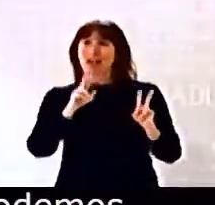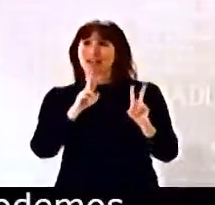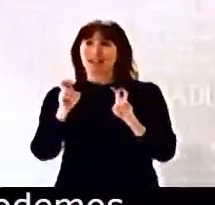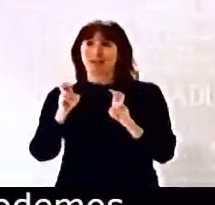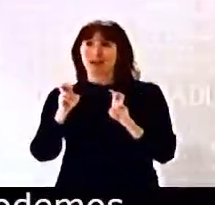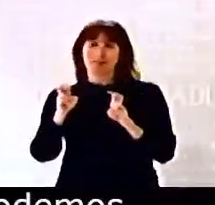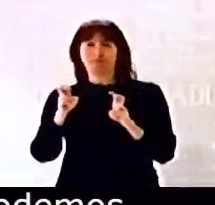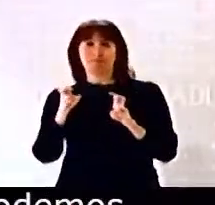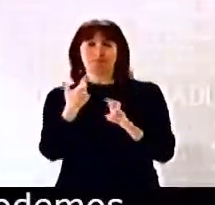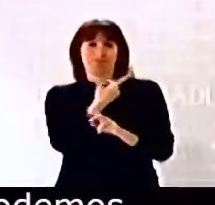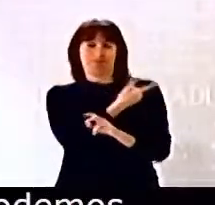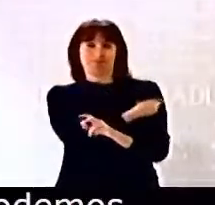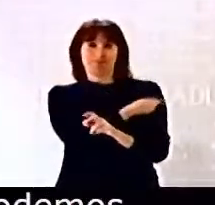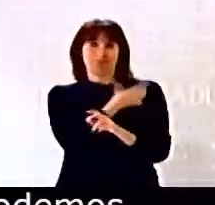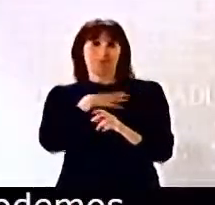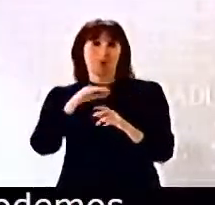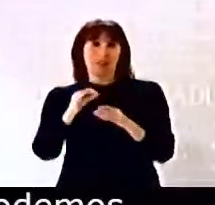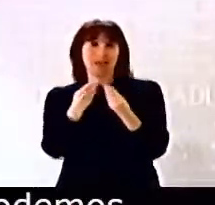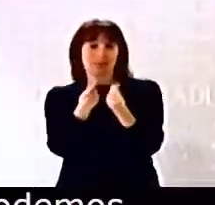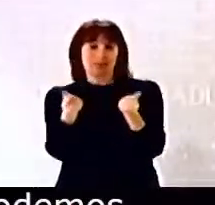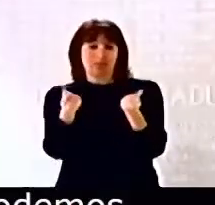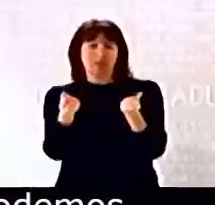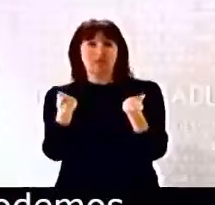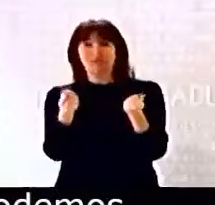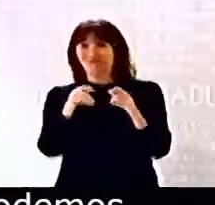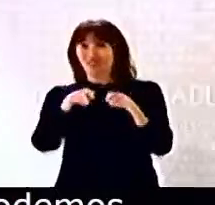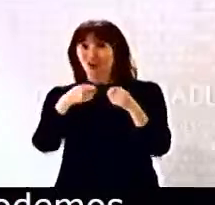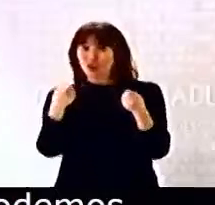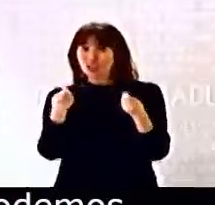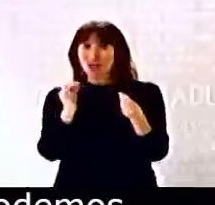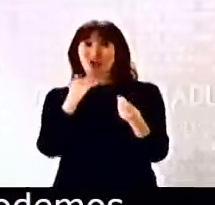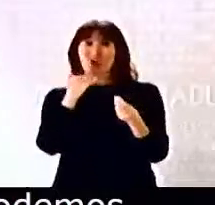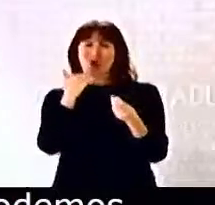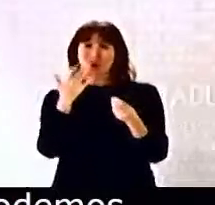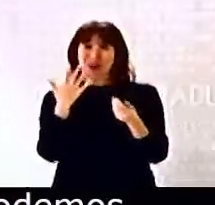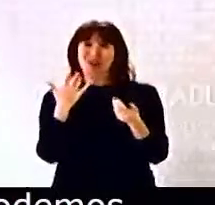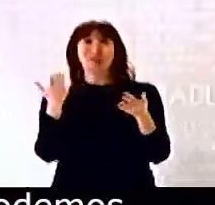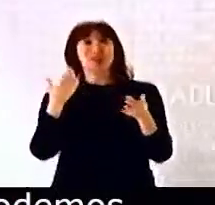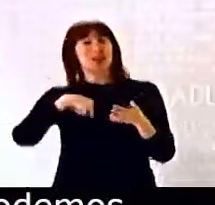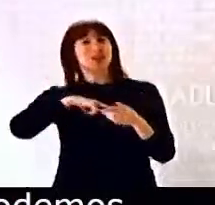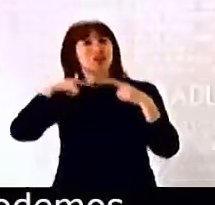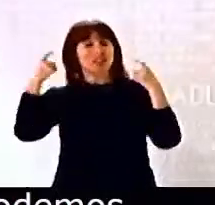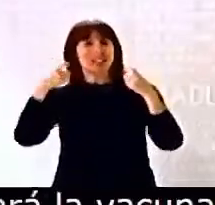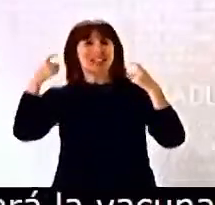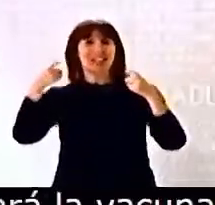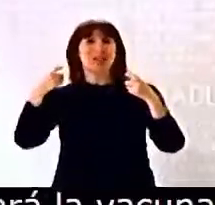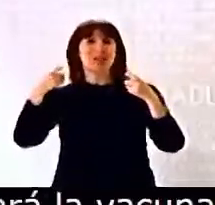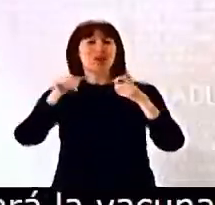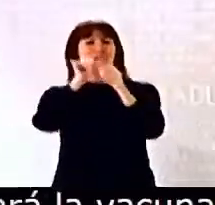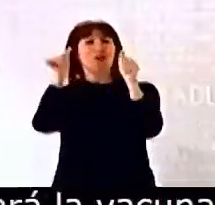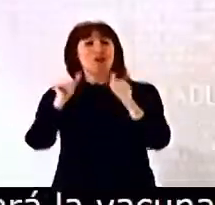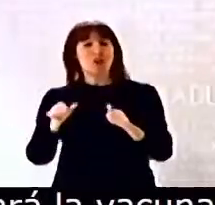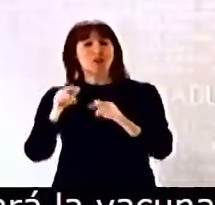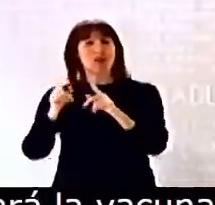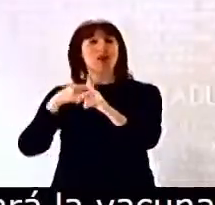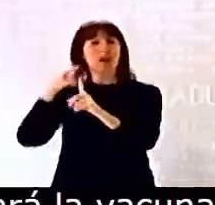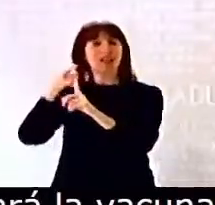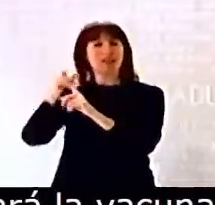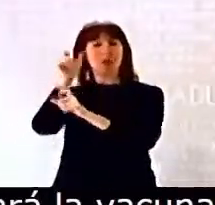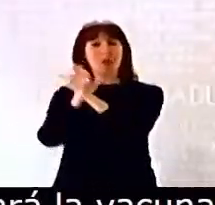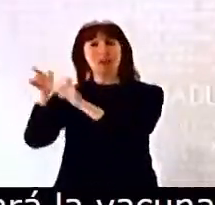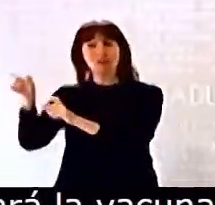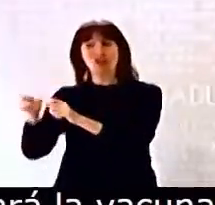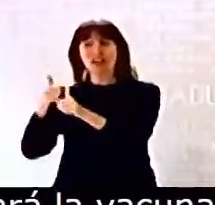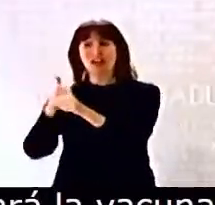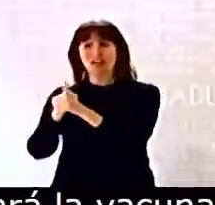la vacuna y, por lo tanto, estamos estableciendo el cauce para que esas personas en situación